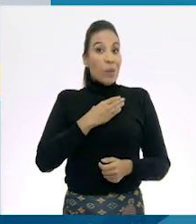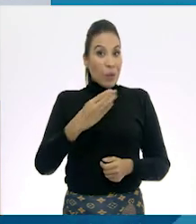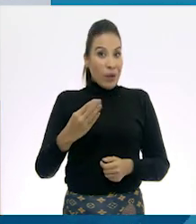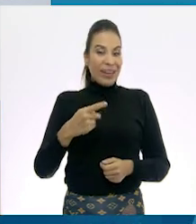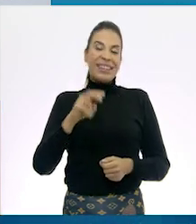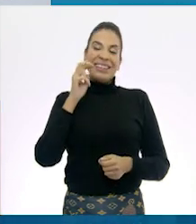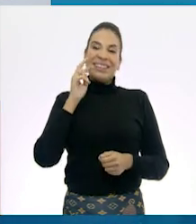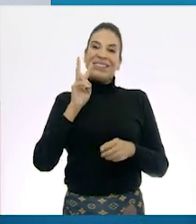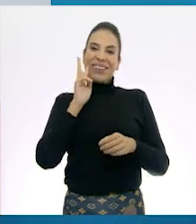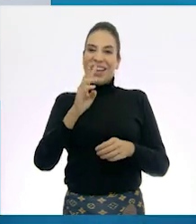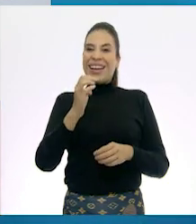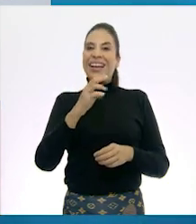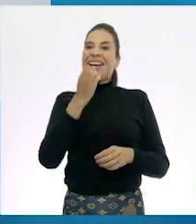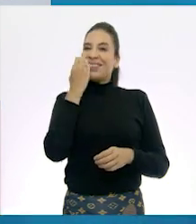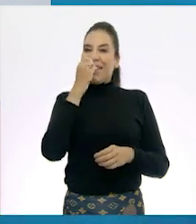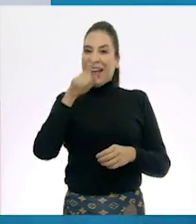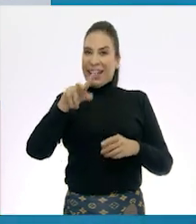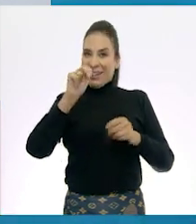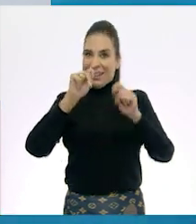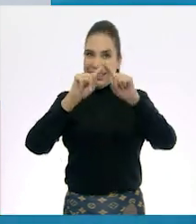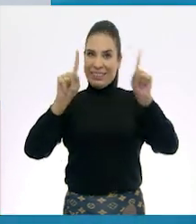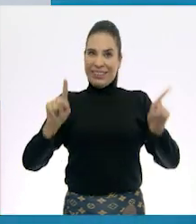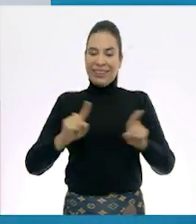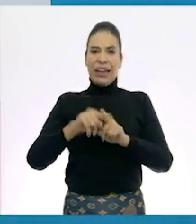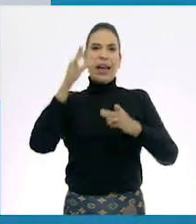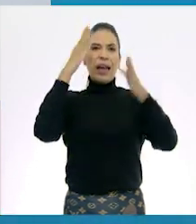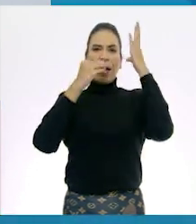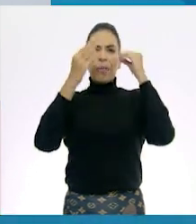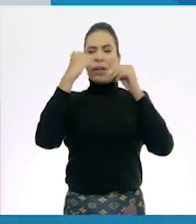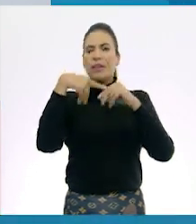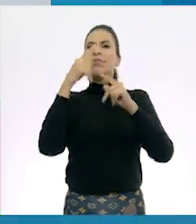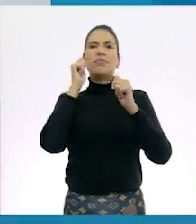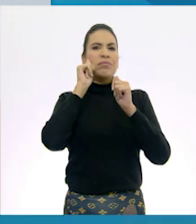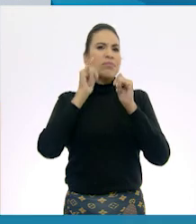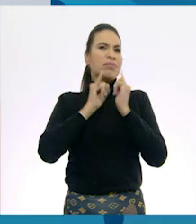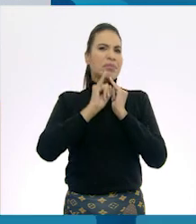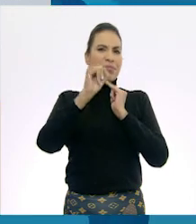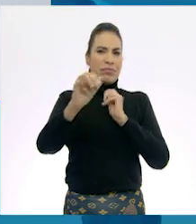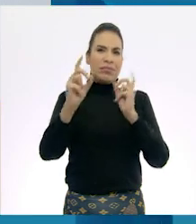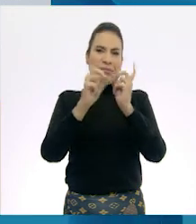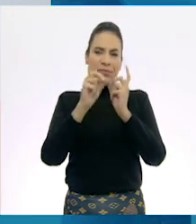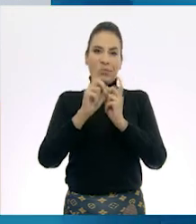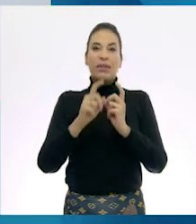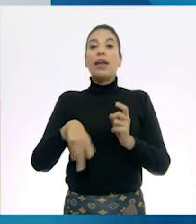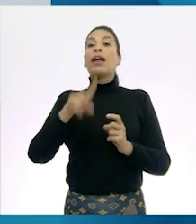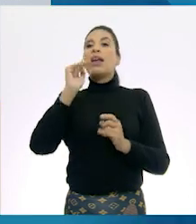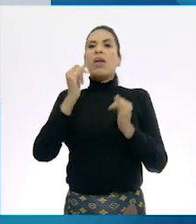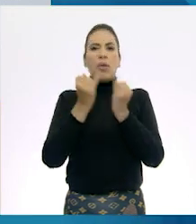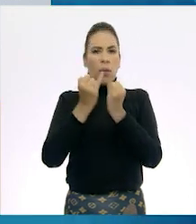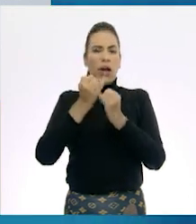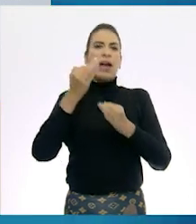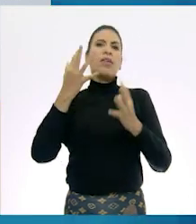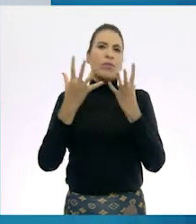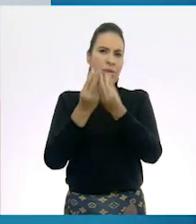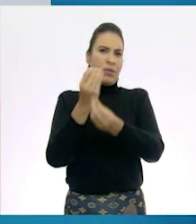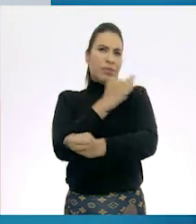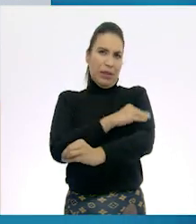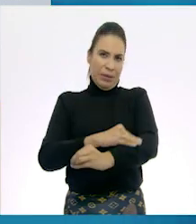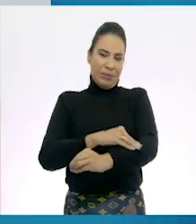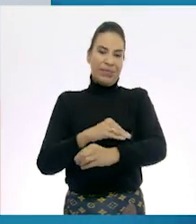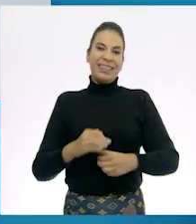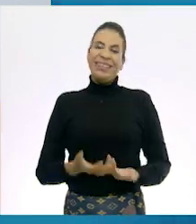que vemos la escuela en la tele y seguir aprendiendo a la distancia y al mismo tiempo estar con la familia.